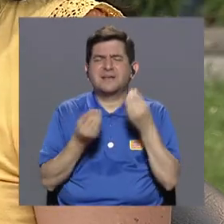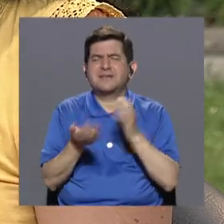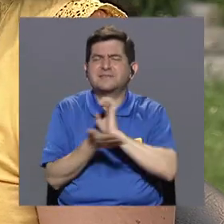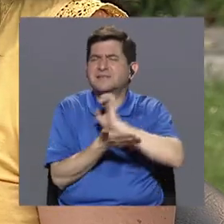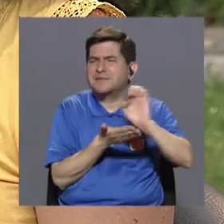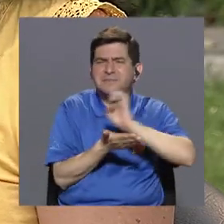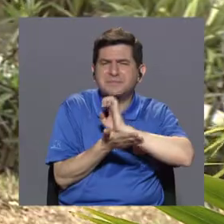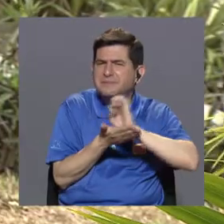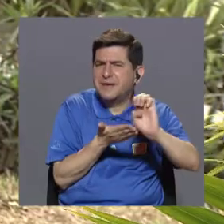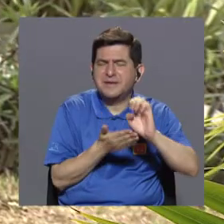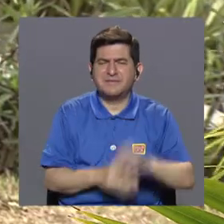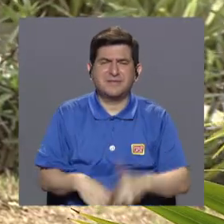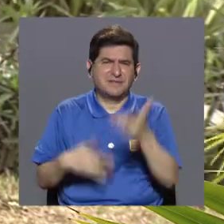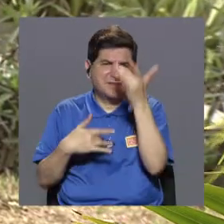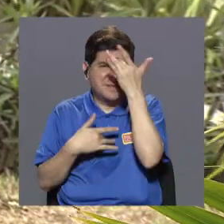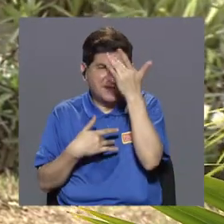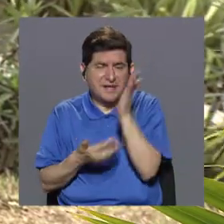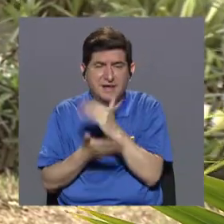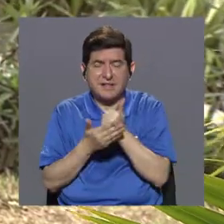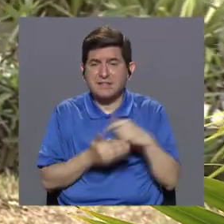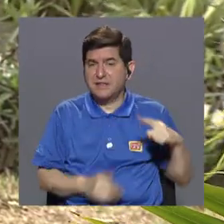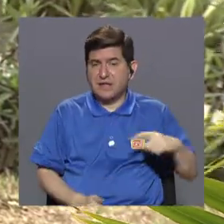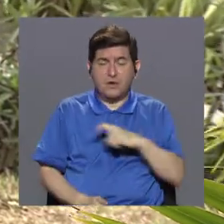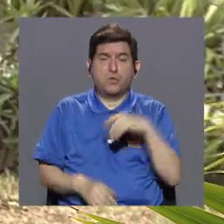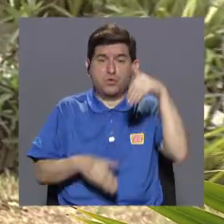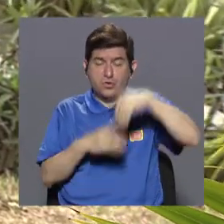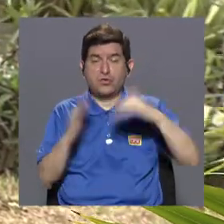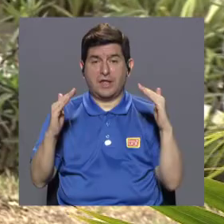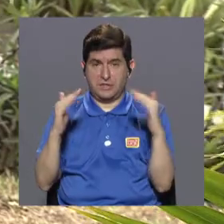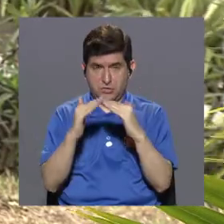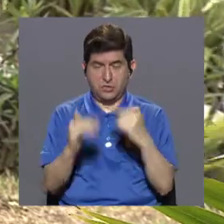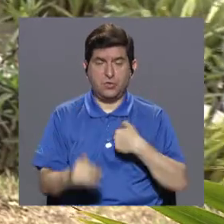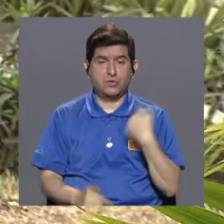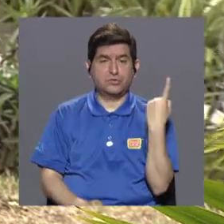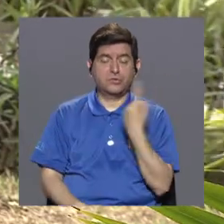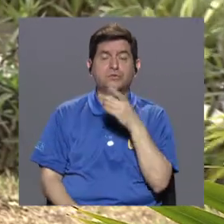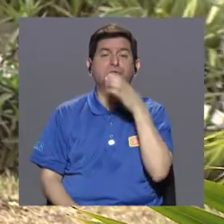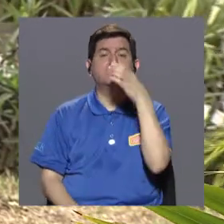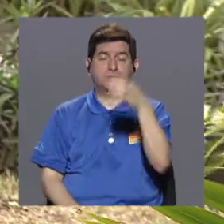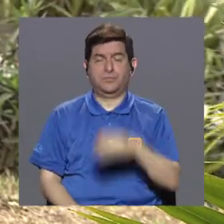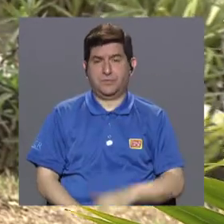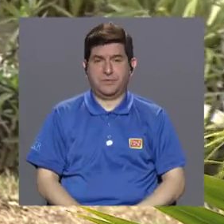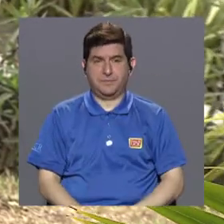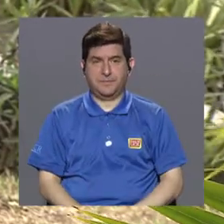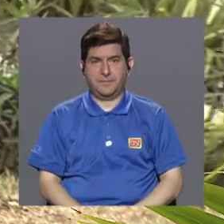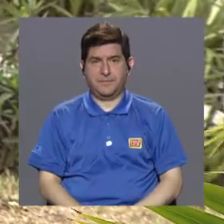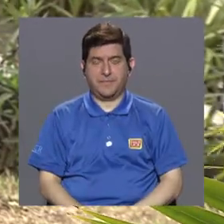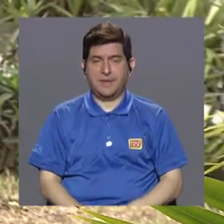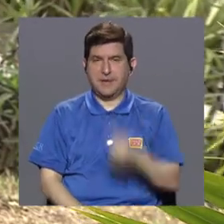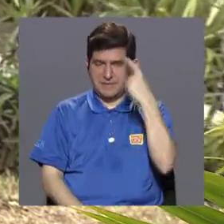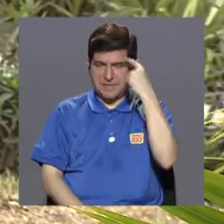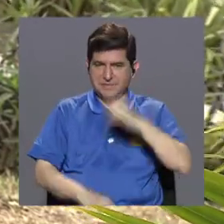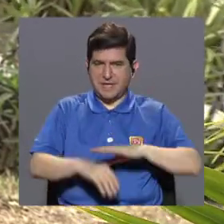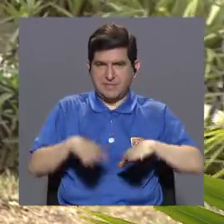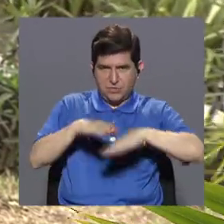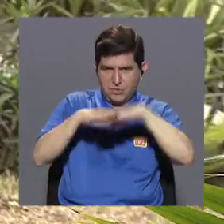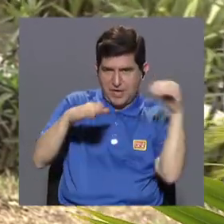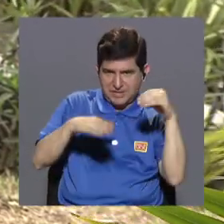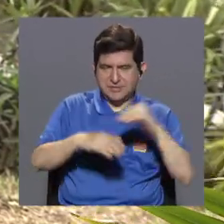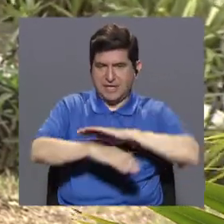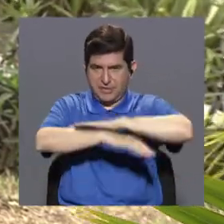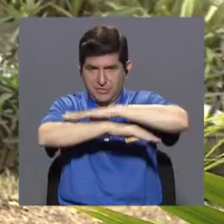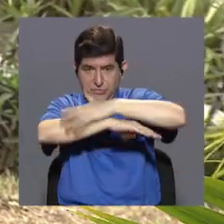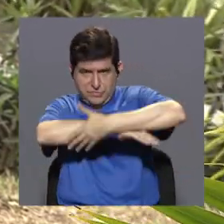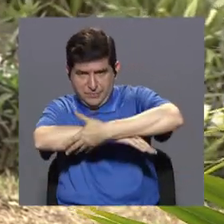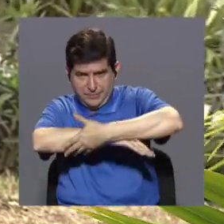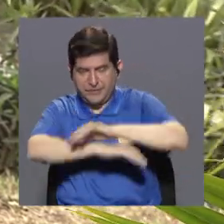que se enfermen uh-huh. de algún parásito? Dentro de las casas, yo lo que siempre les recomiendo es, digamos, para parásitos externos como pulgas y garrapatas, uh-huh.